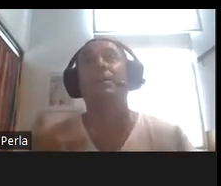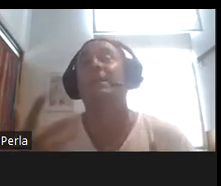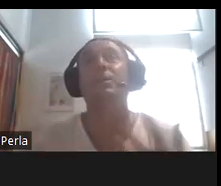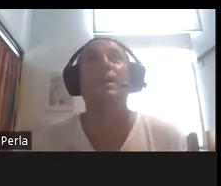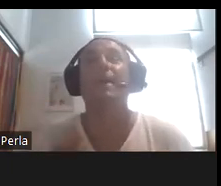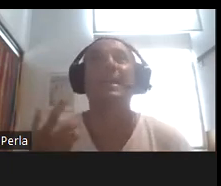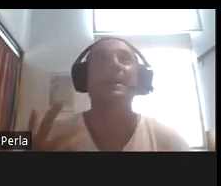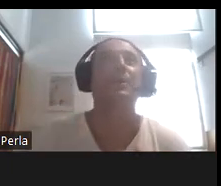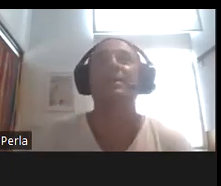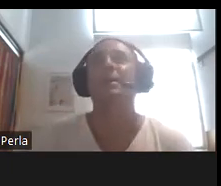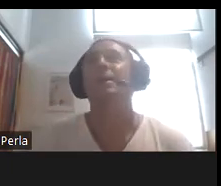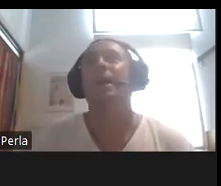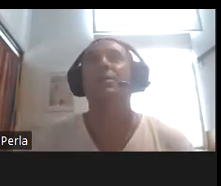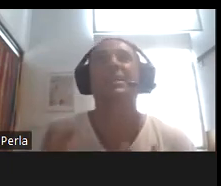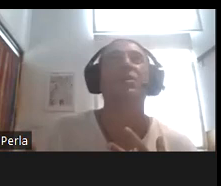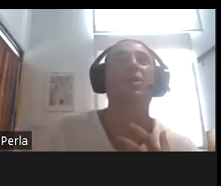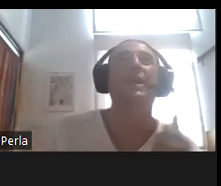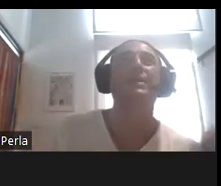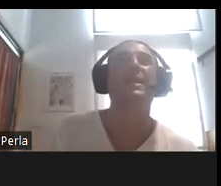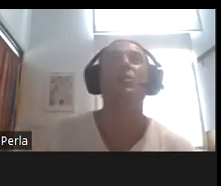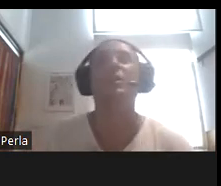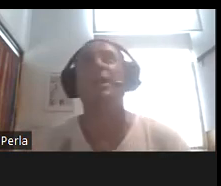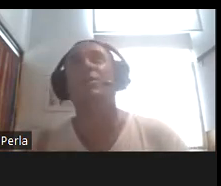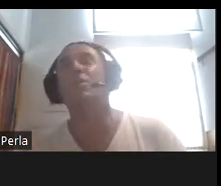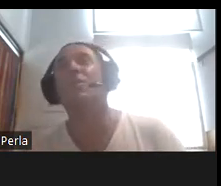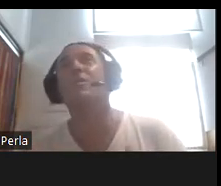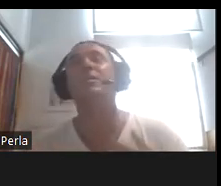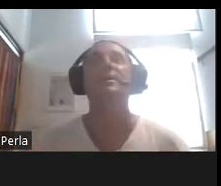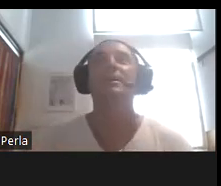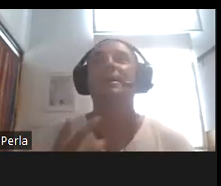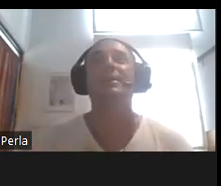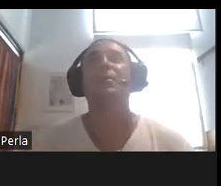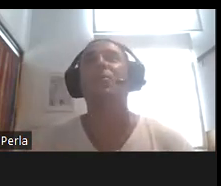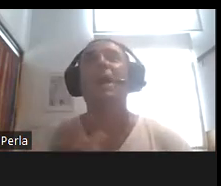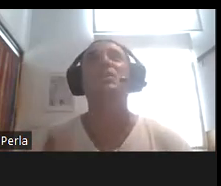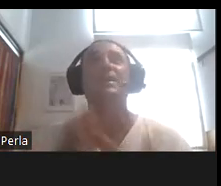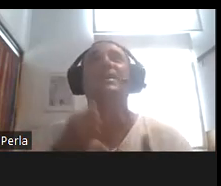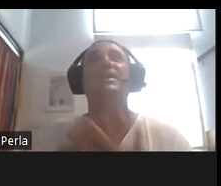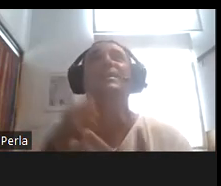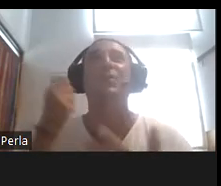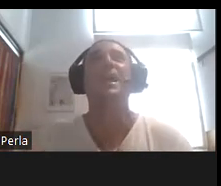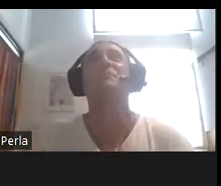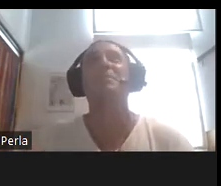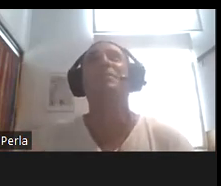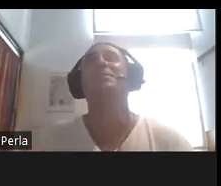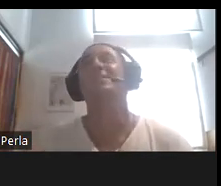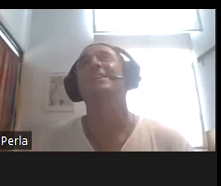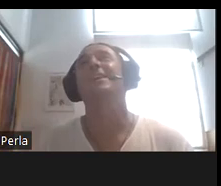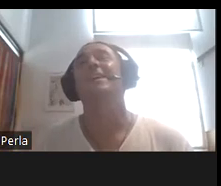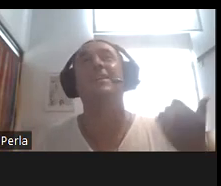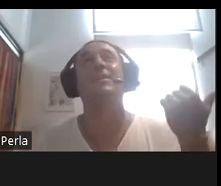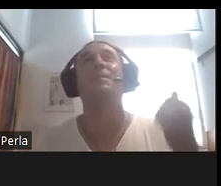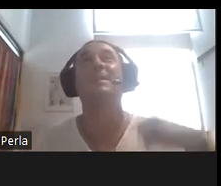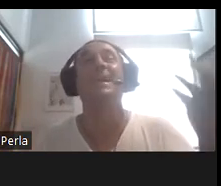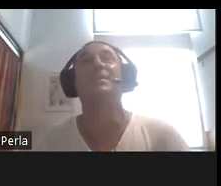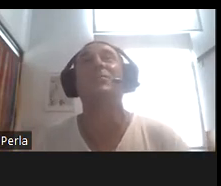en el crecimiento de Maya, pues, a los 7 años dijo, ya sí, yo quiero, no. Y hace como un año ya se dijo, ya vamos, vamos.